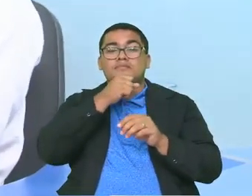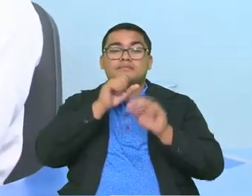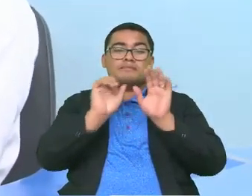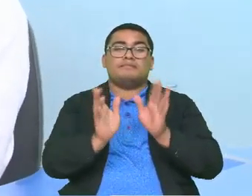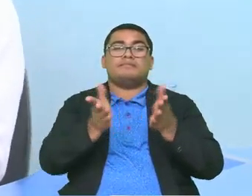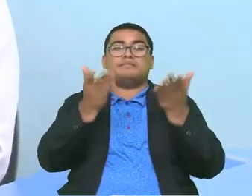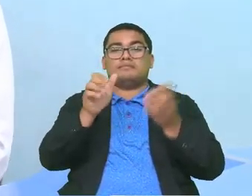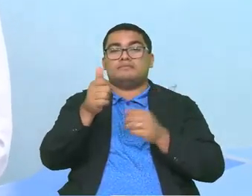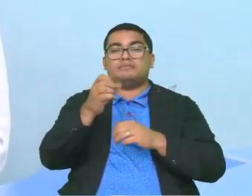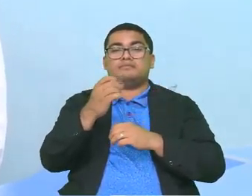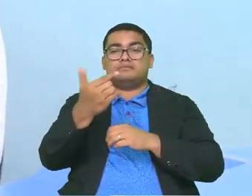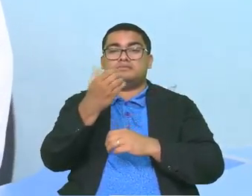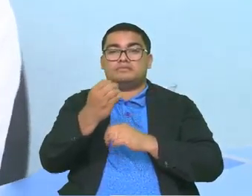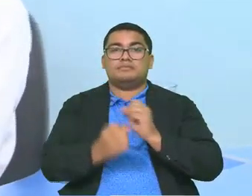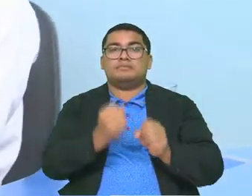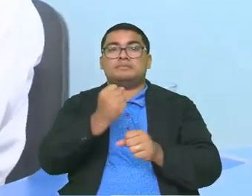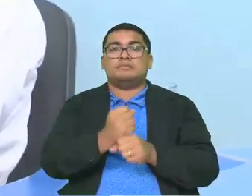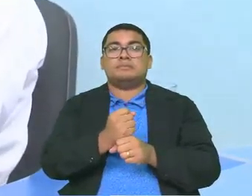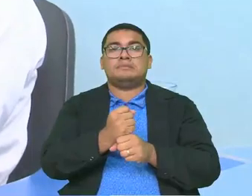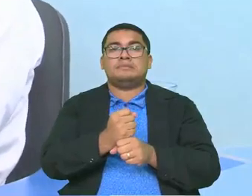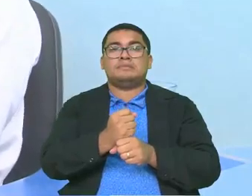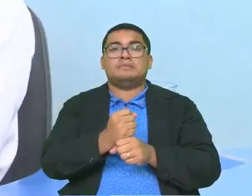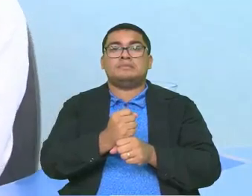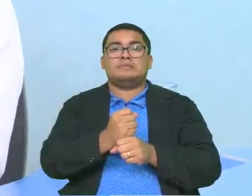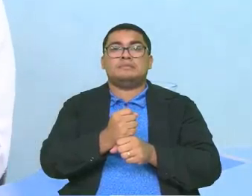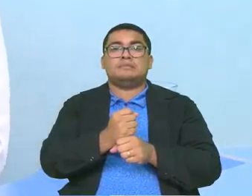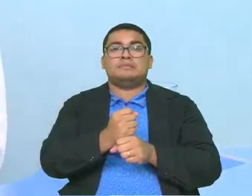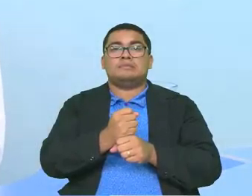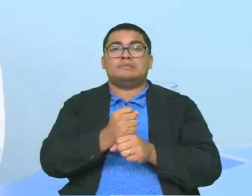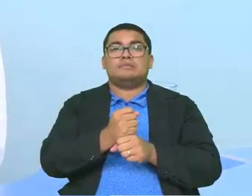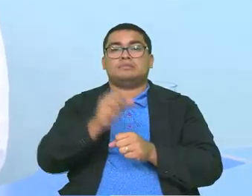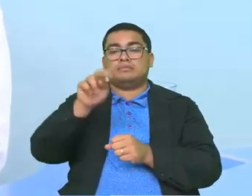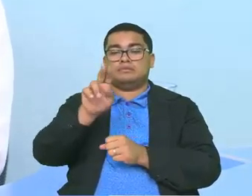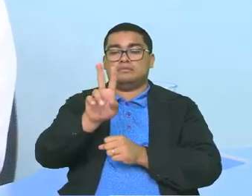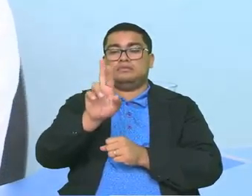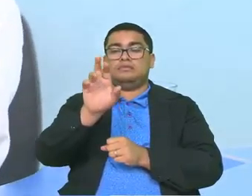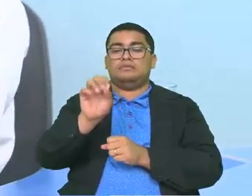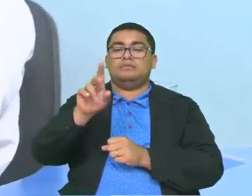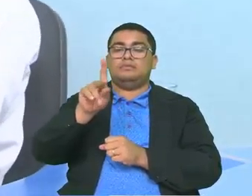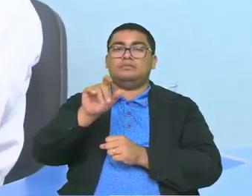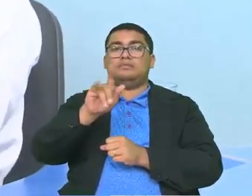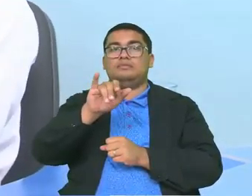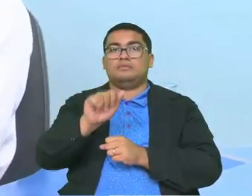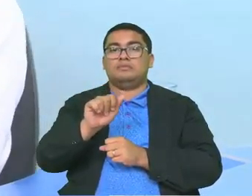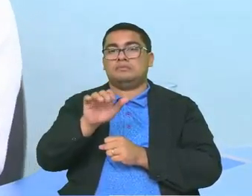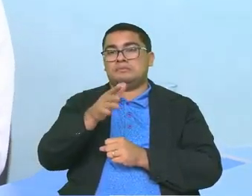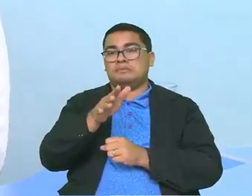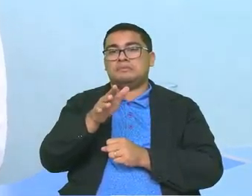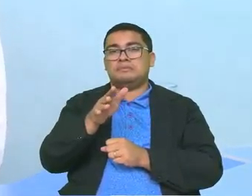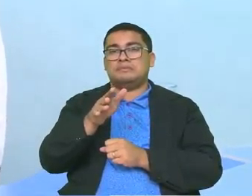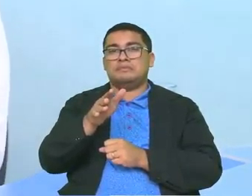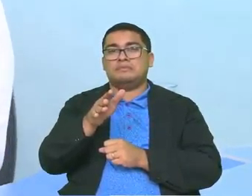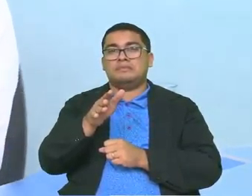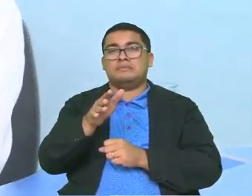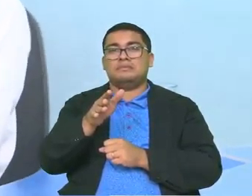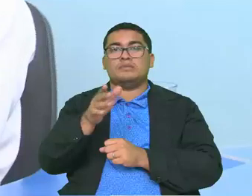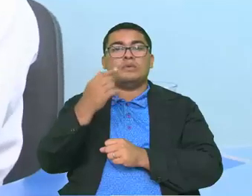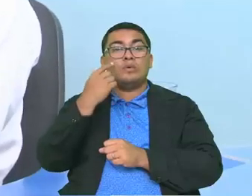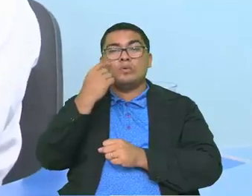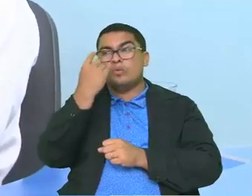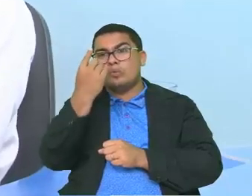y generalmente el otro ojo es muy poco común que se dé en los casos típicos. Hay casos atípicos que se puede dar